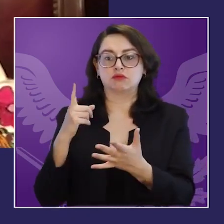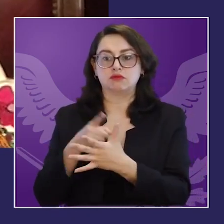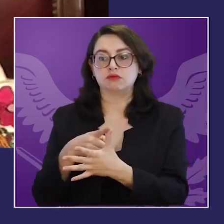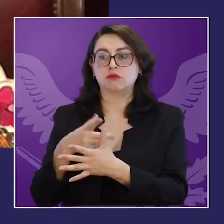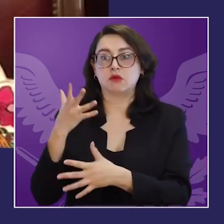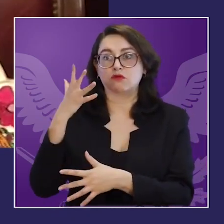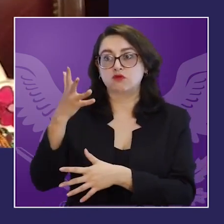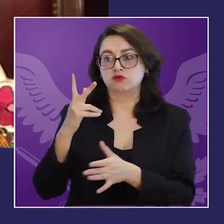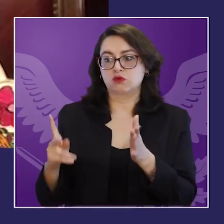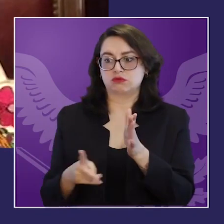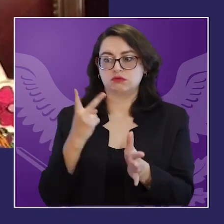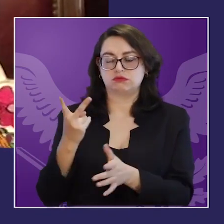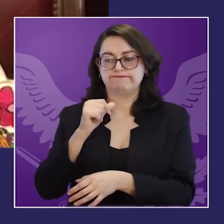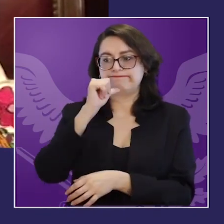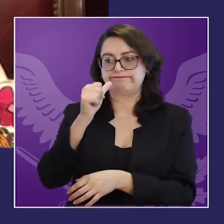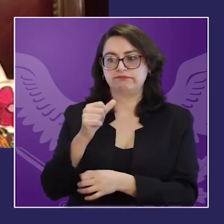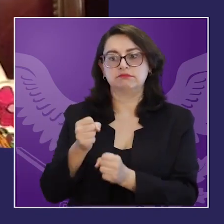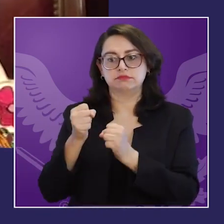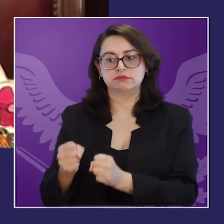lo que vamos a usar.